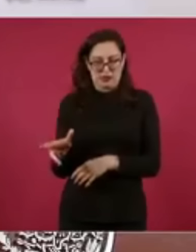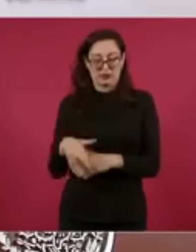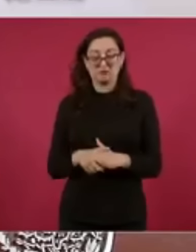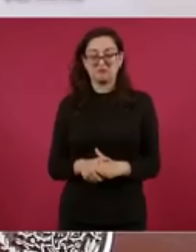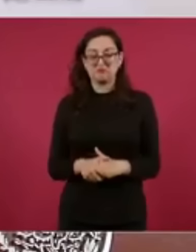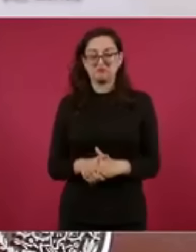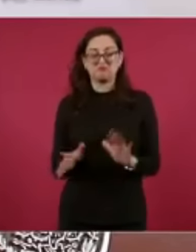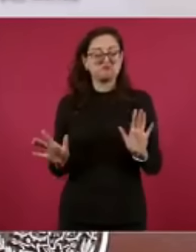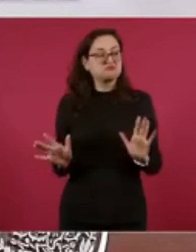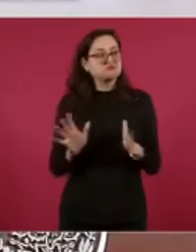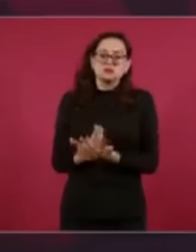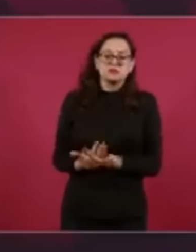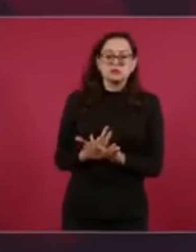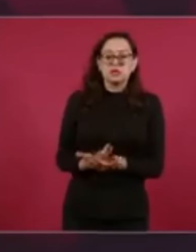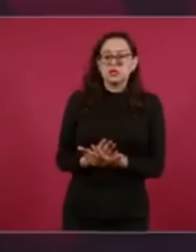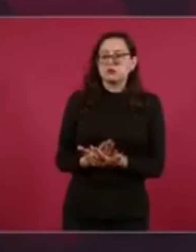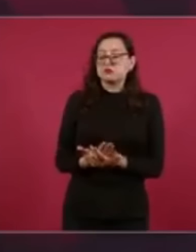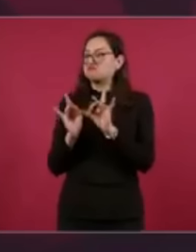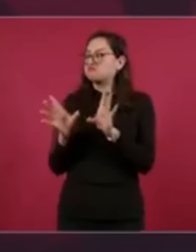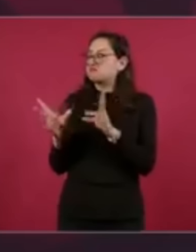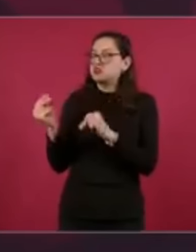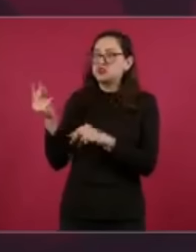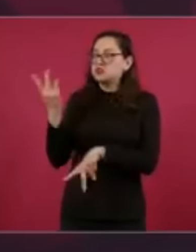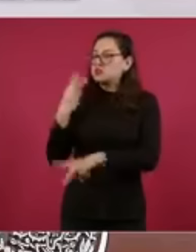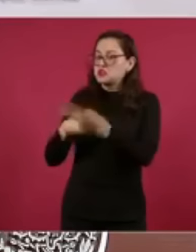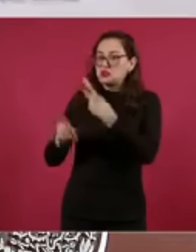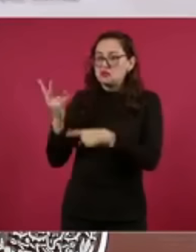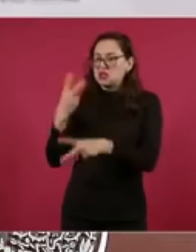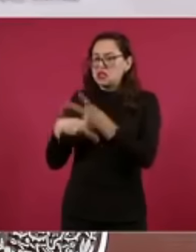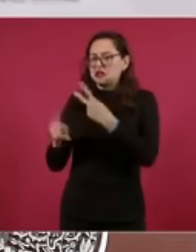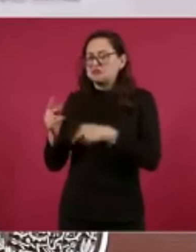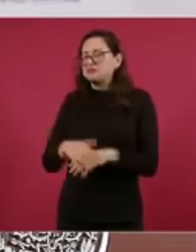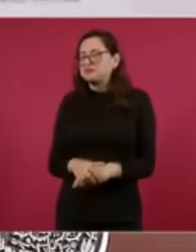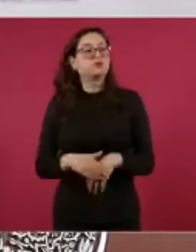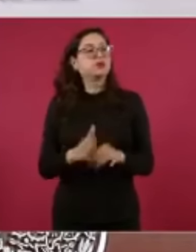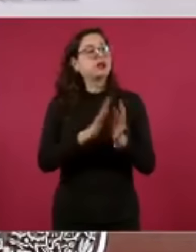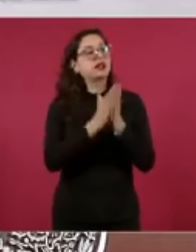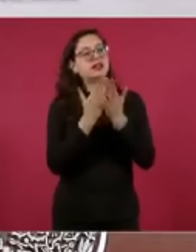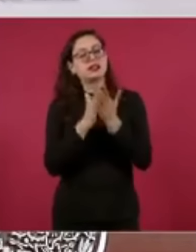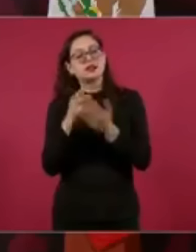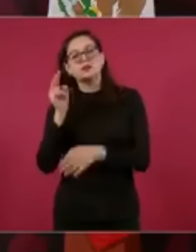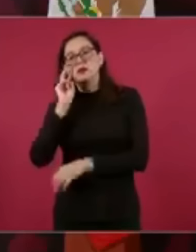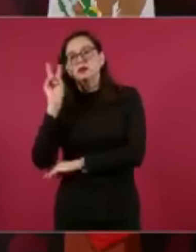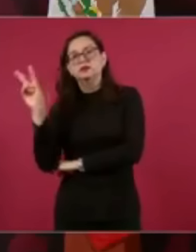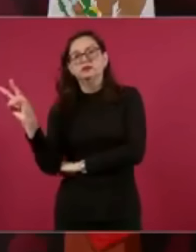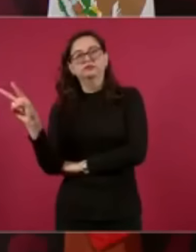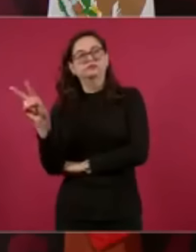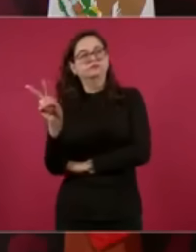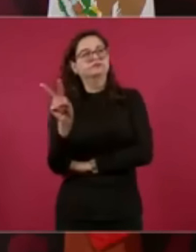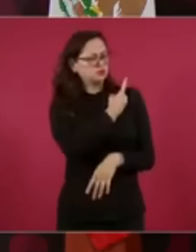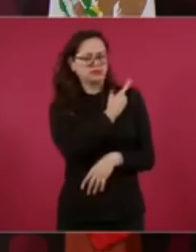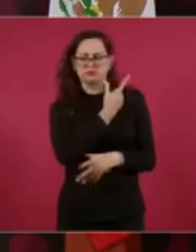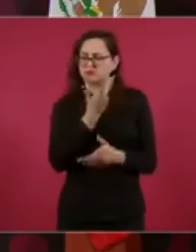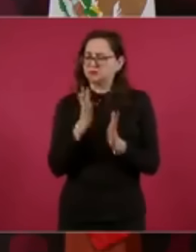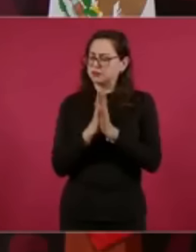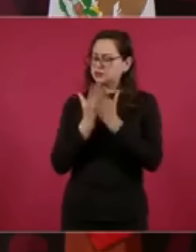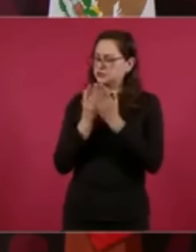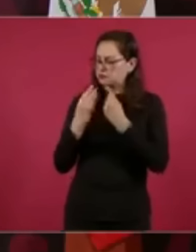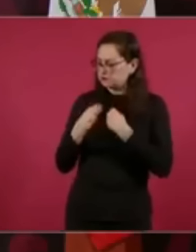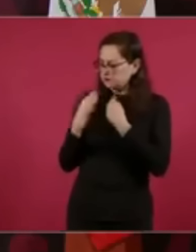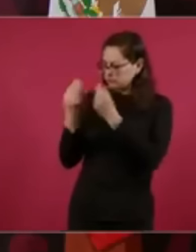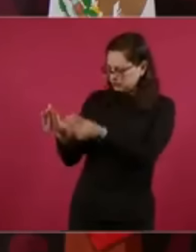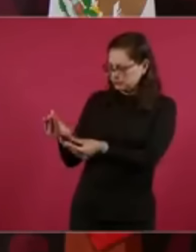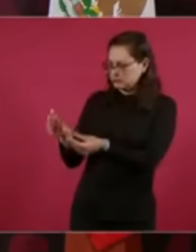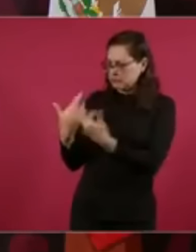llegó, me dejó plantado. Y estuve viendo los libros y un señor me regaló un libro. Ya cuando iba